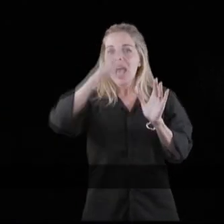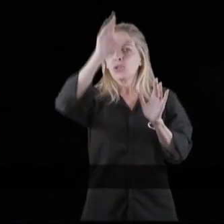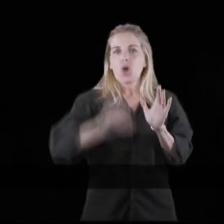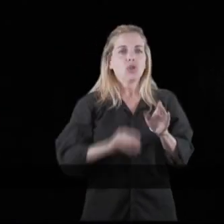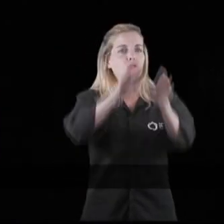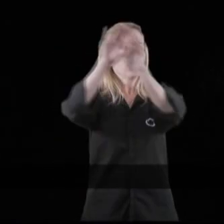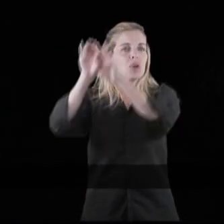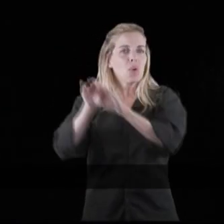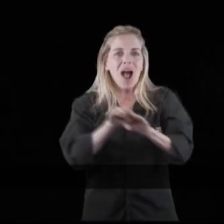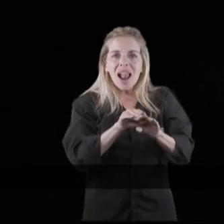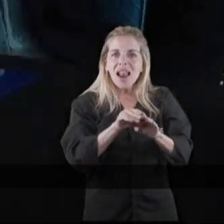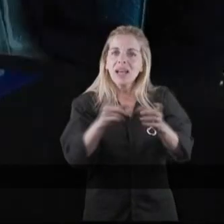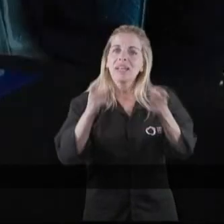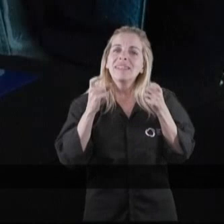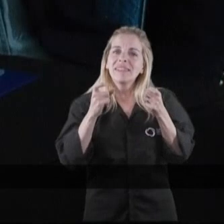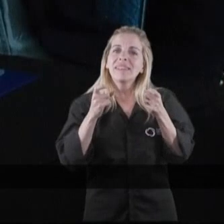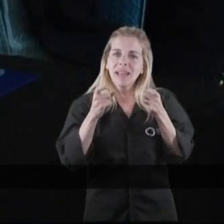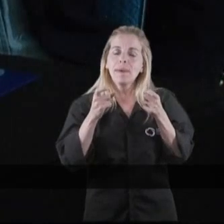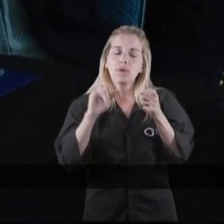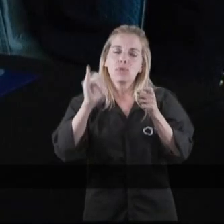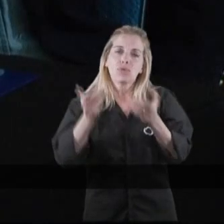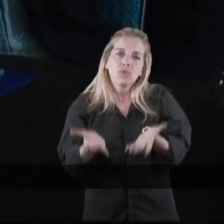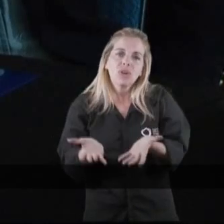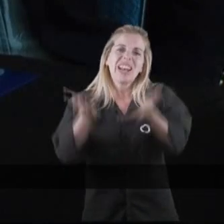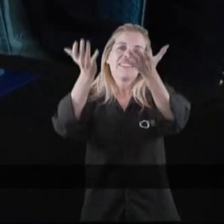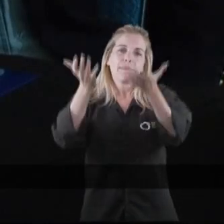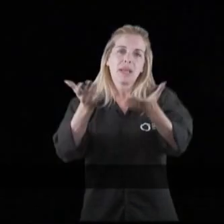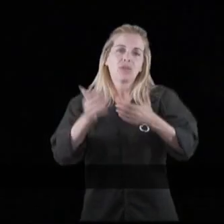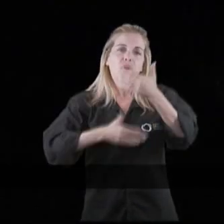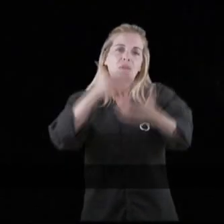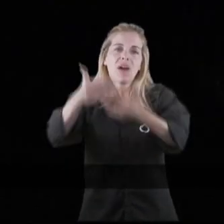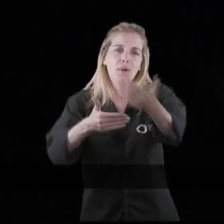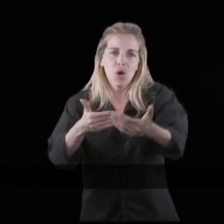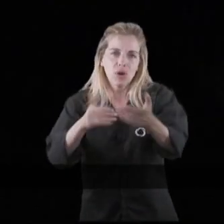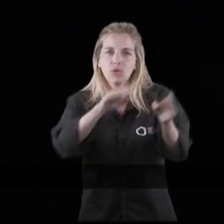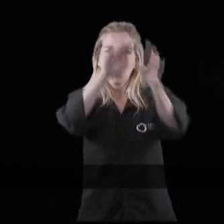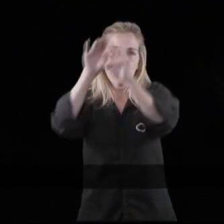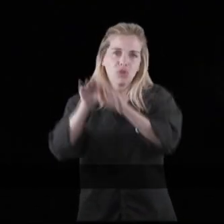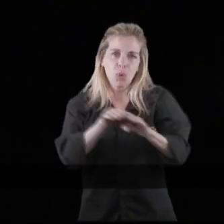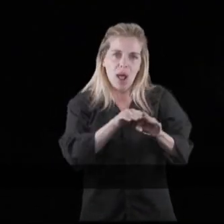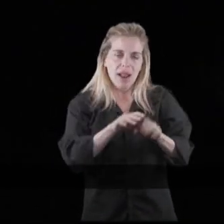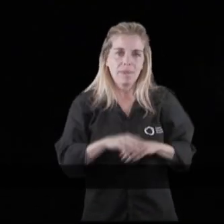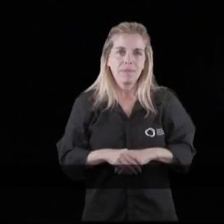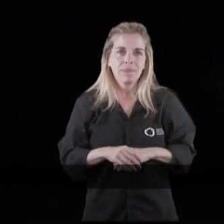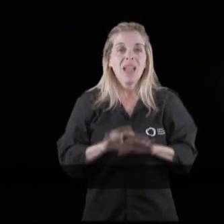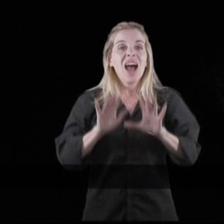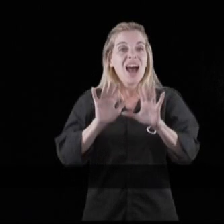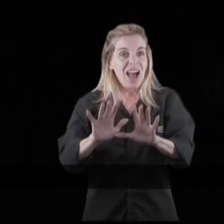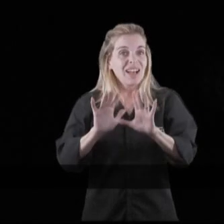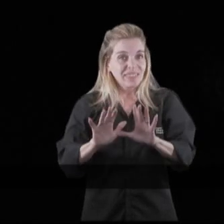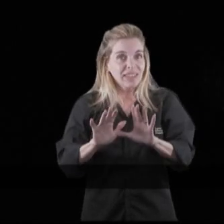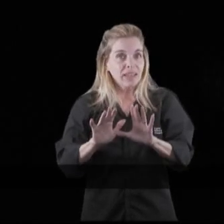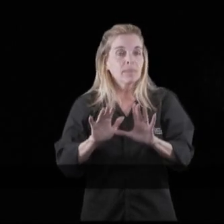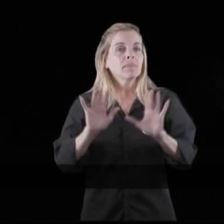Todos debemos, en todos lados se debe crecer y se deben dar las condiciones para que se crezca. Y ahí lo que van a